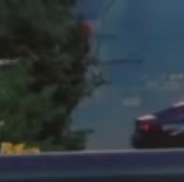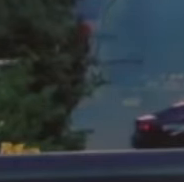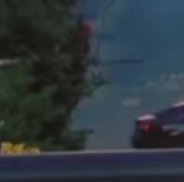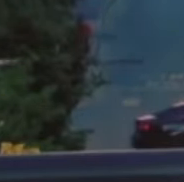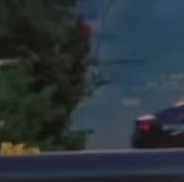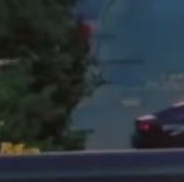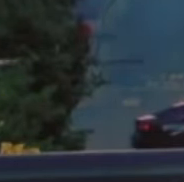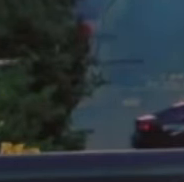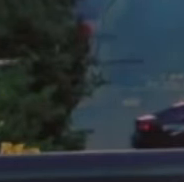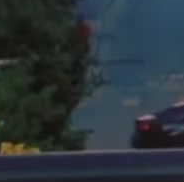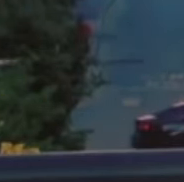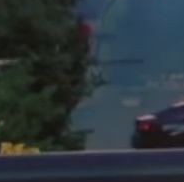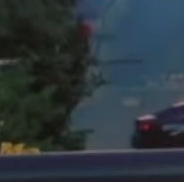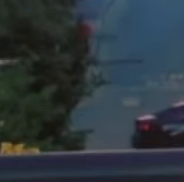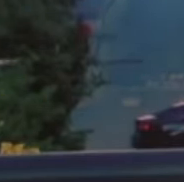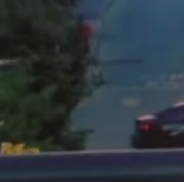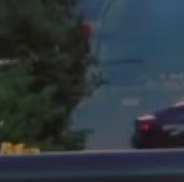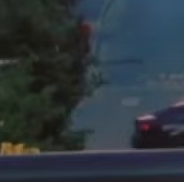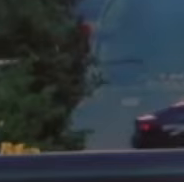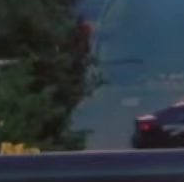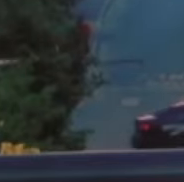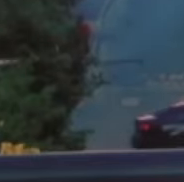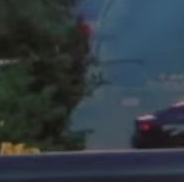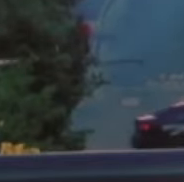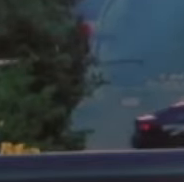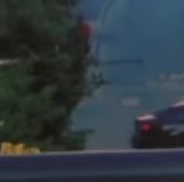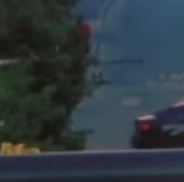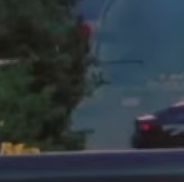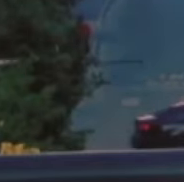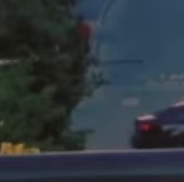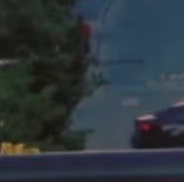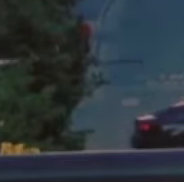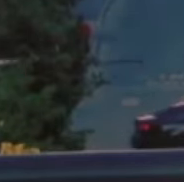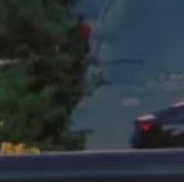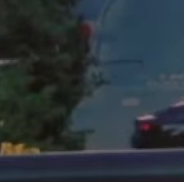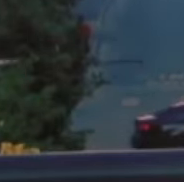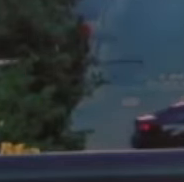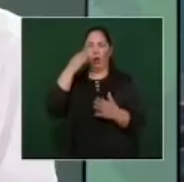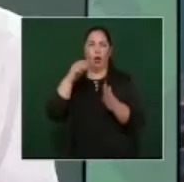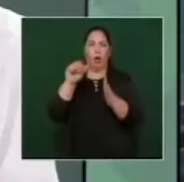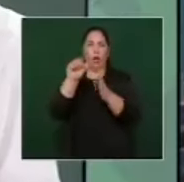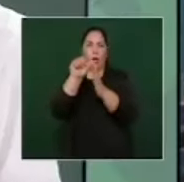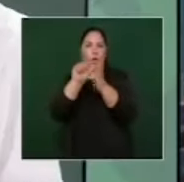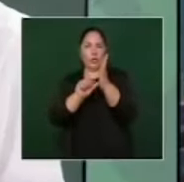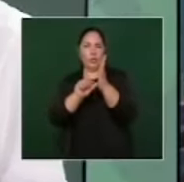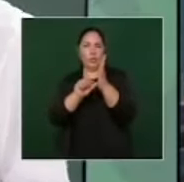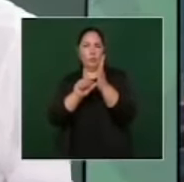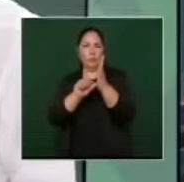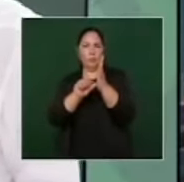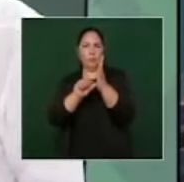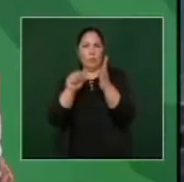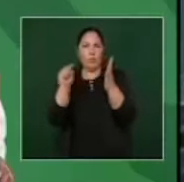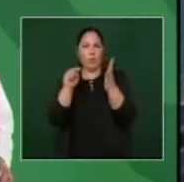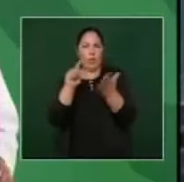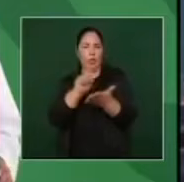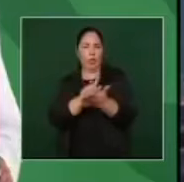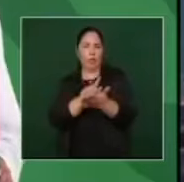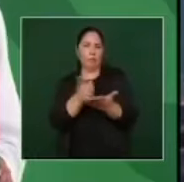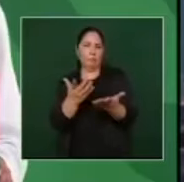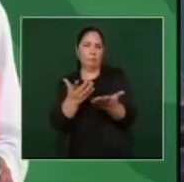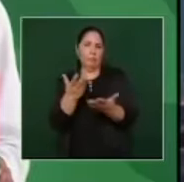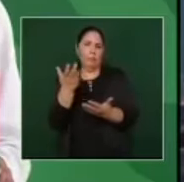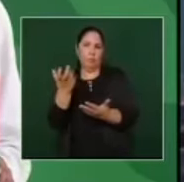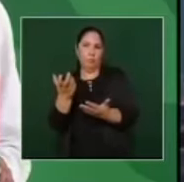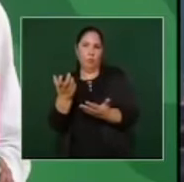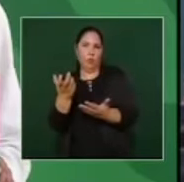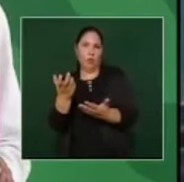asistirá a la cumbre de las américas escucho bien mi hermano escucho bien amigo no irá a la